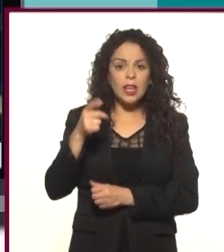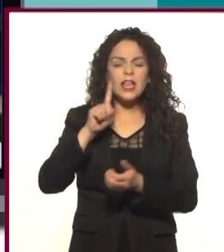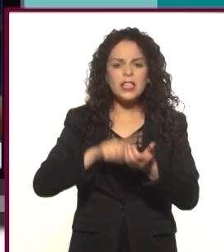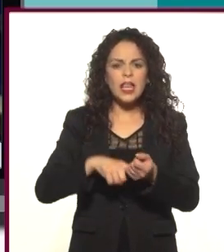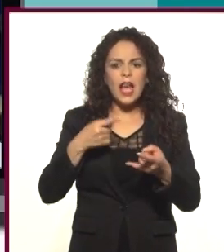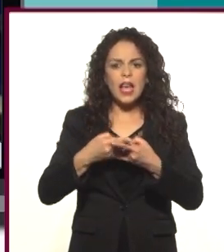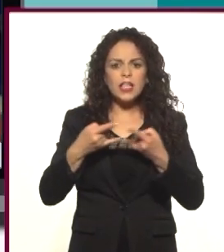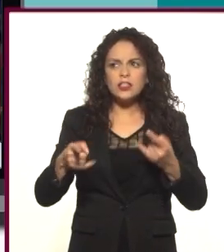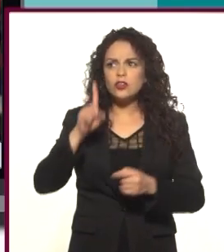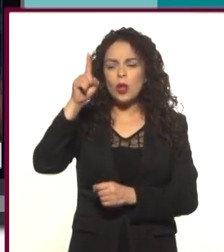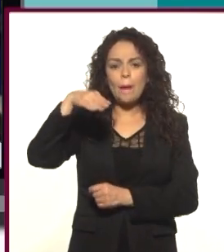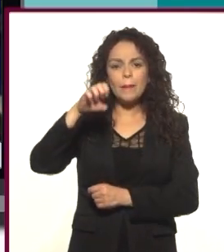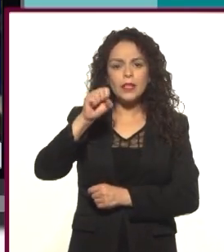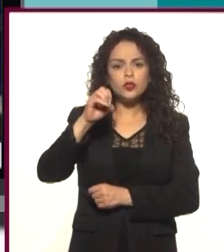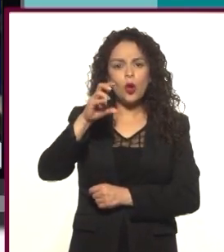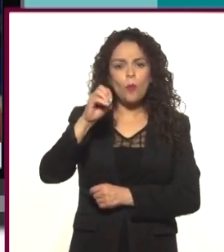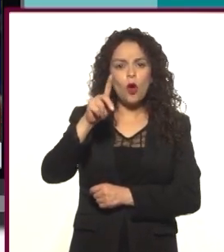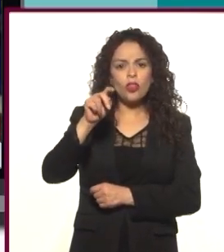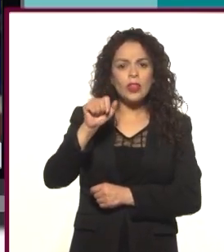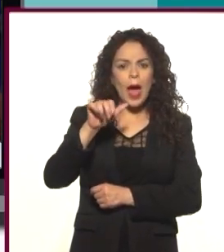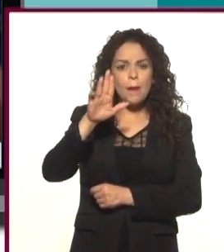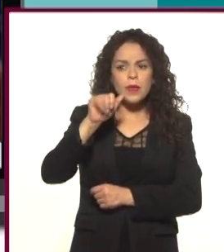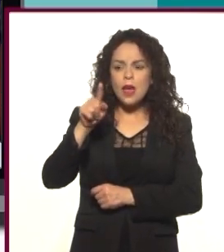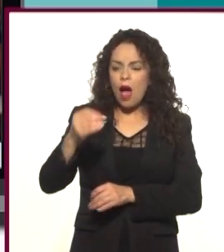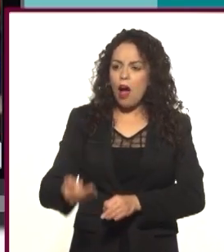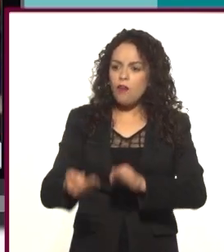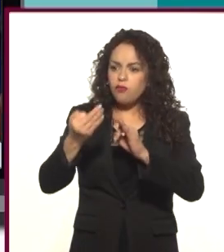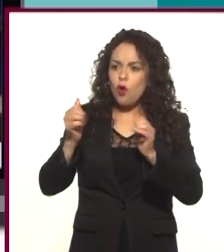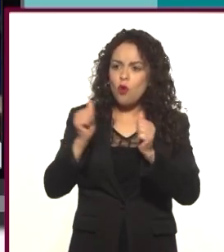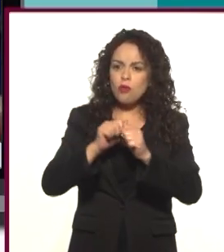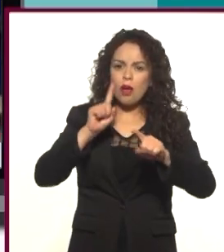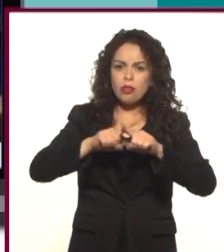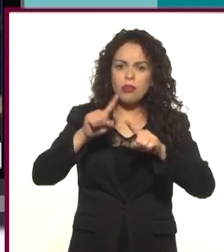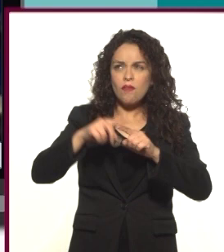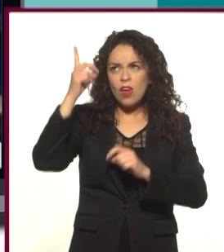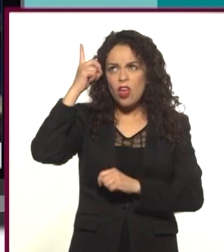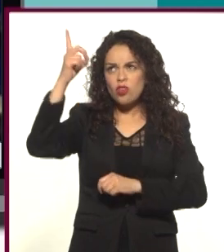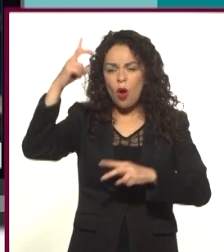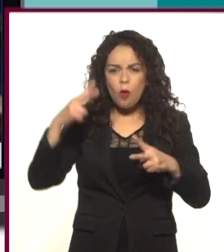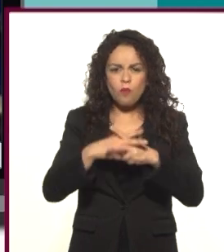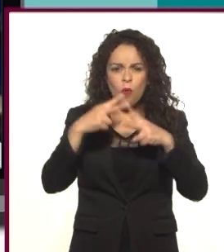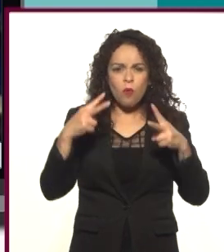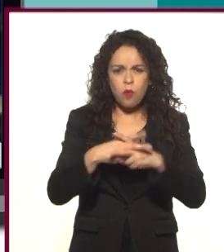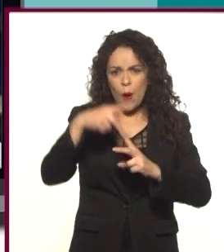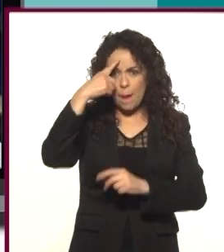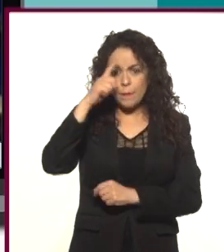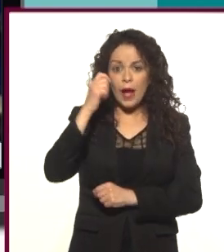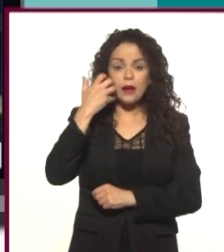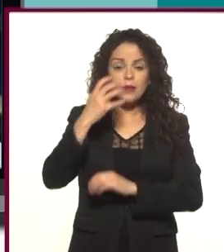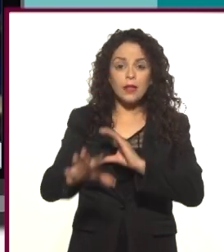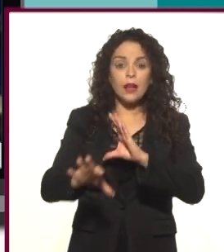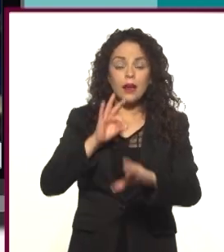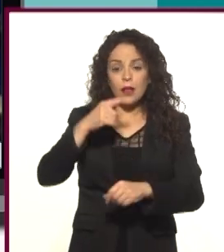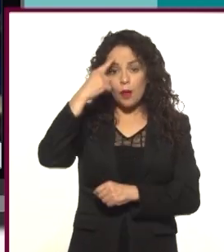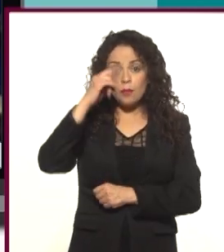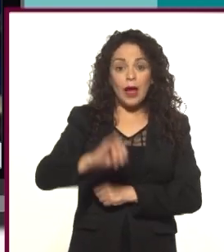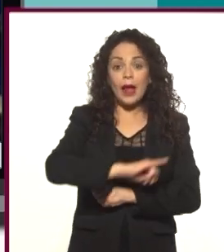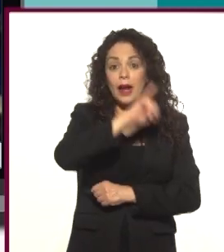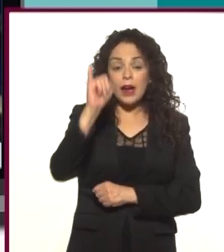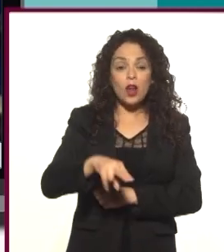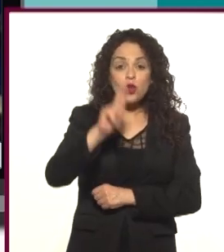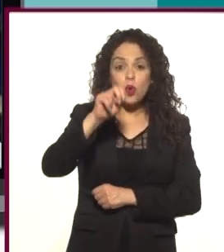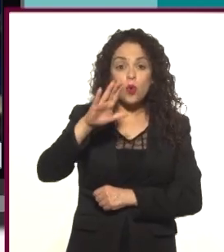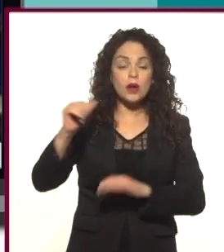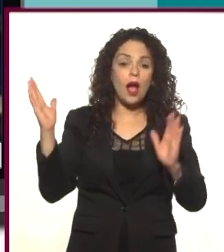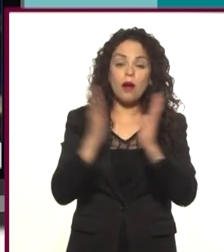una historia de un héroe mesopotámico que se enfrentó a varios dioses para intentar buscar la fórmula de la